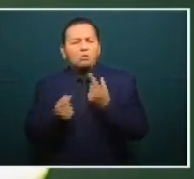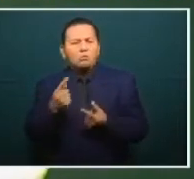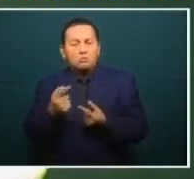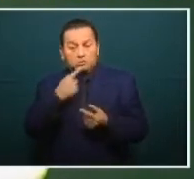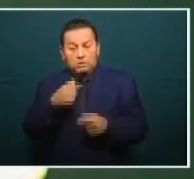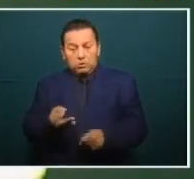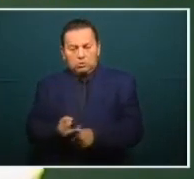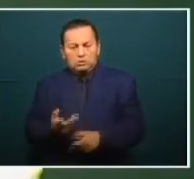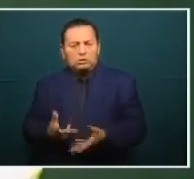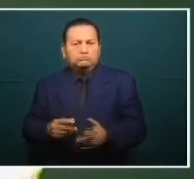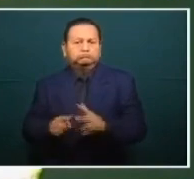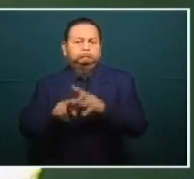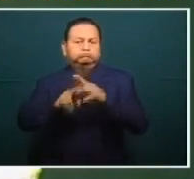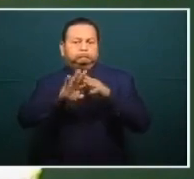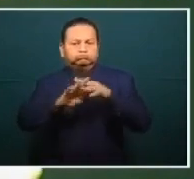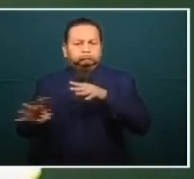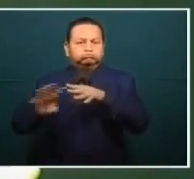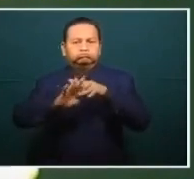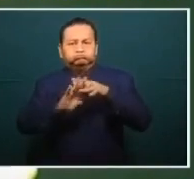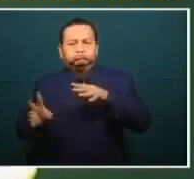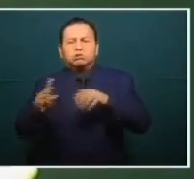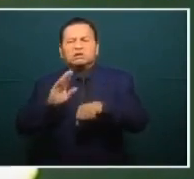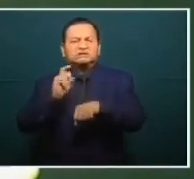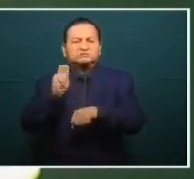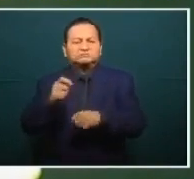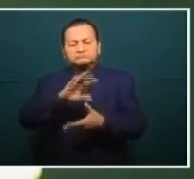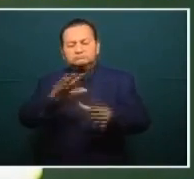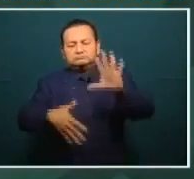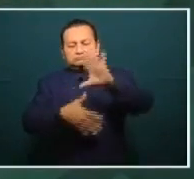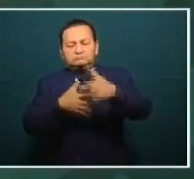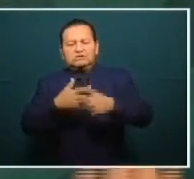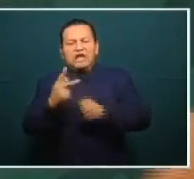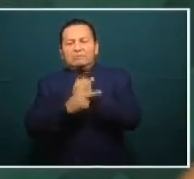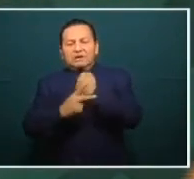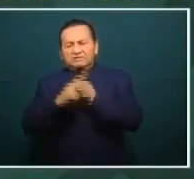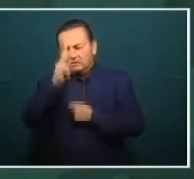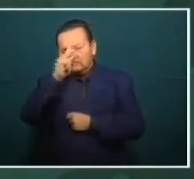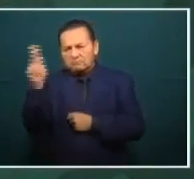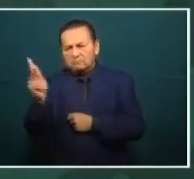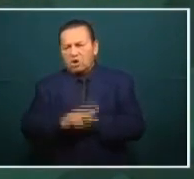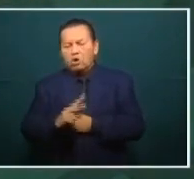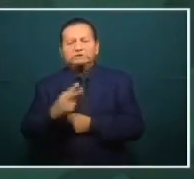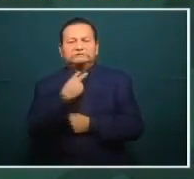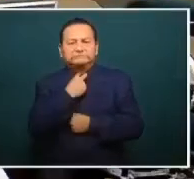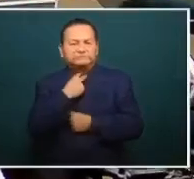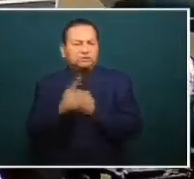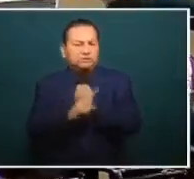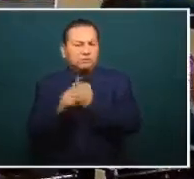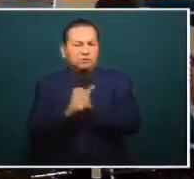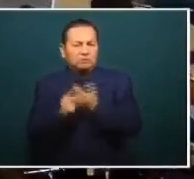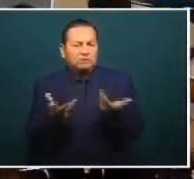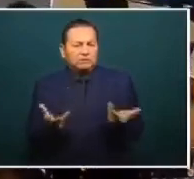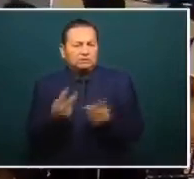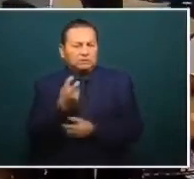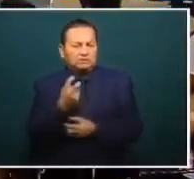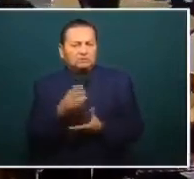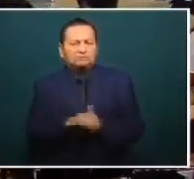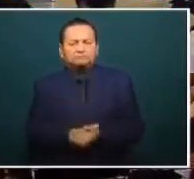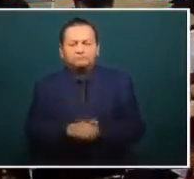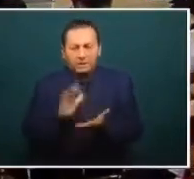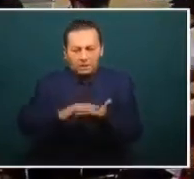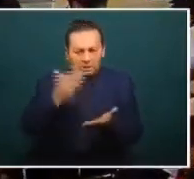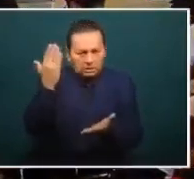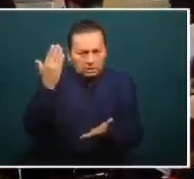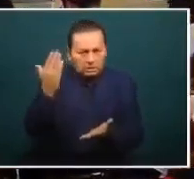se agravó la crisis en Centroamérica. It's got more egregious, Gracias, señor the